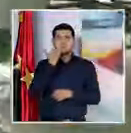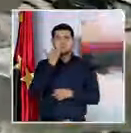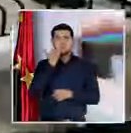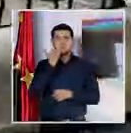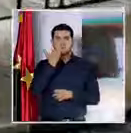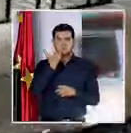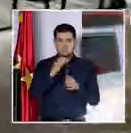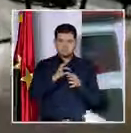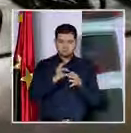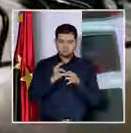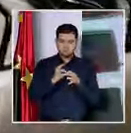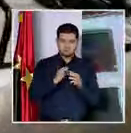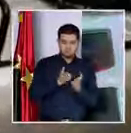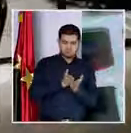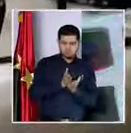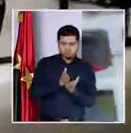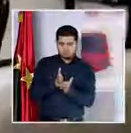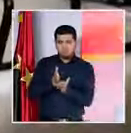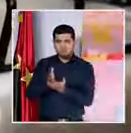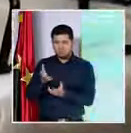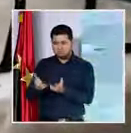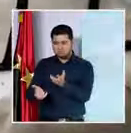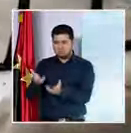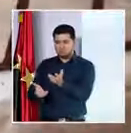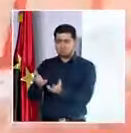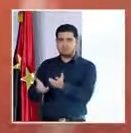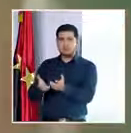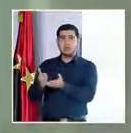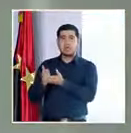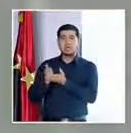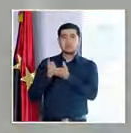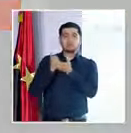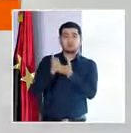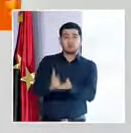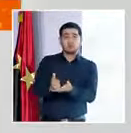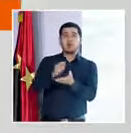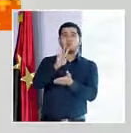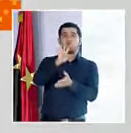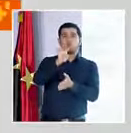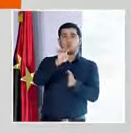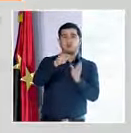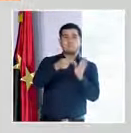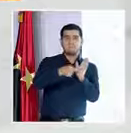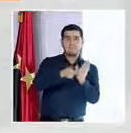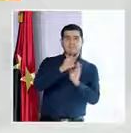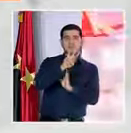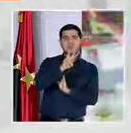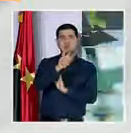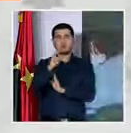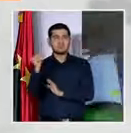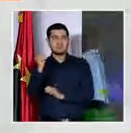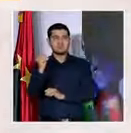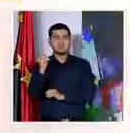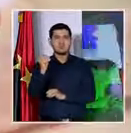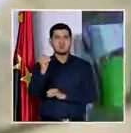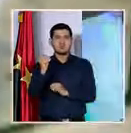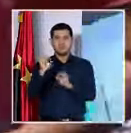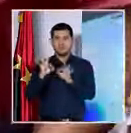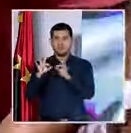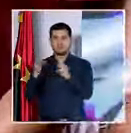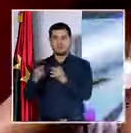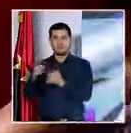gas domiciliario es una de nuestras principales apuestas para dignificar el bienestar de 9.292 hogares del